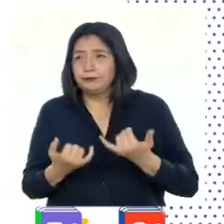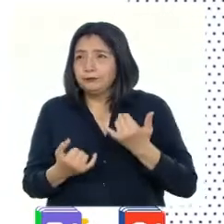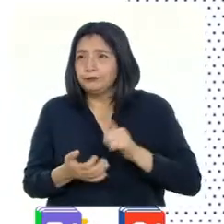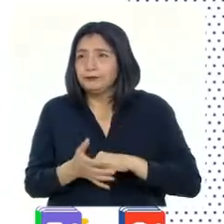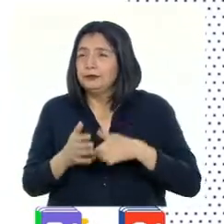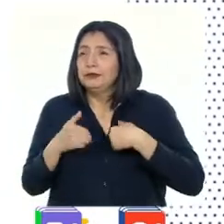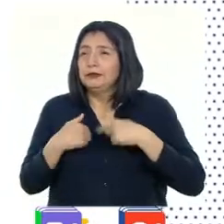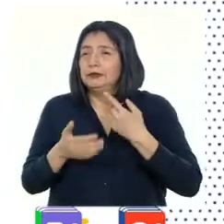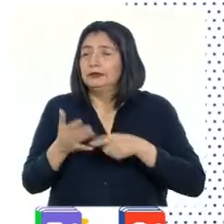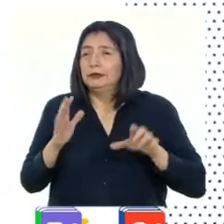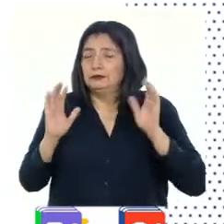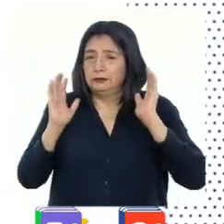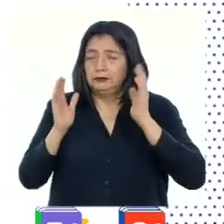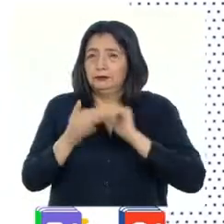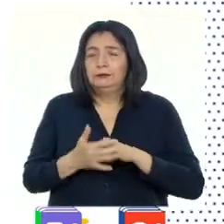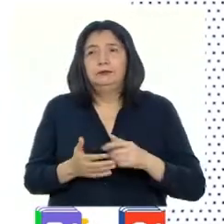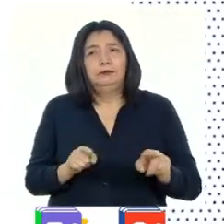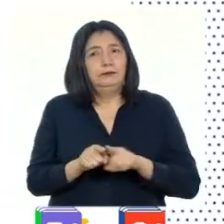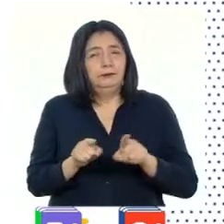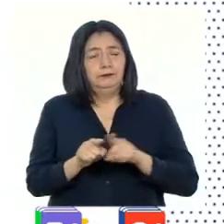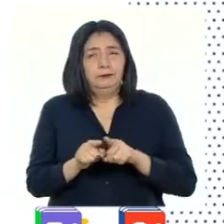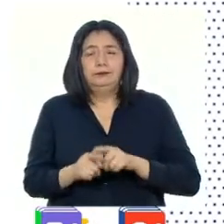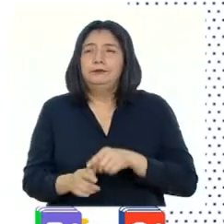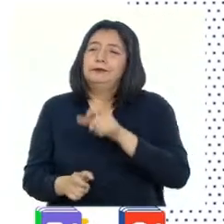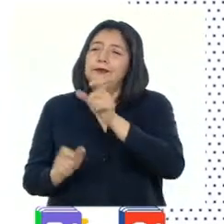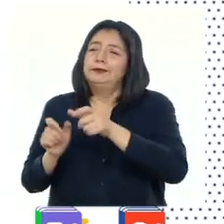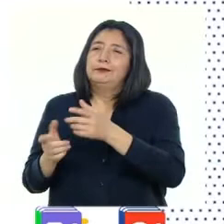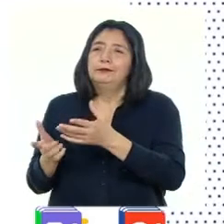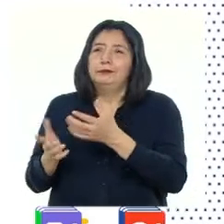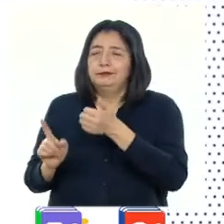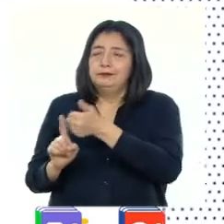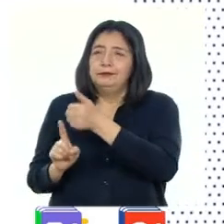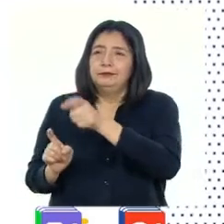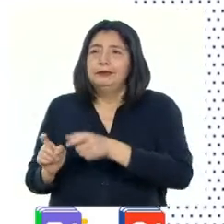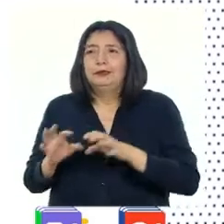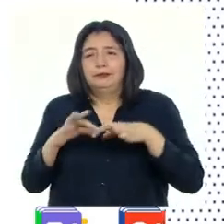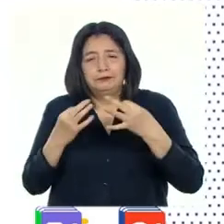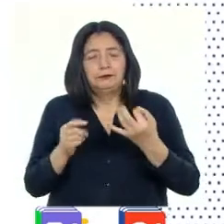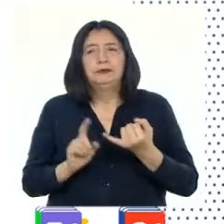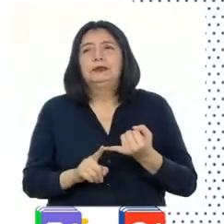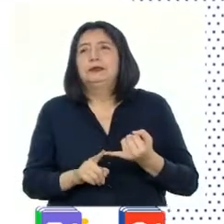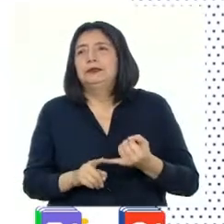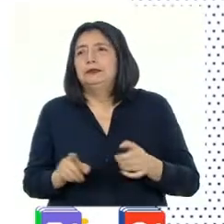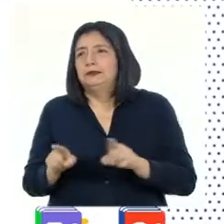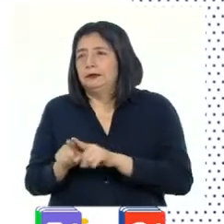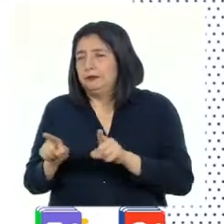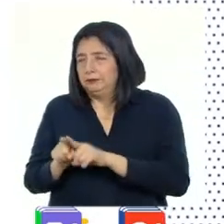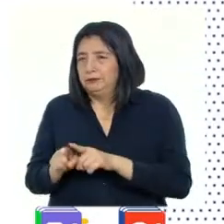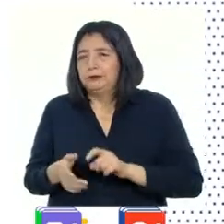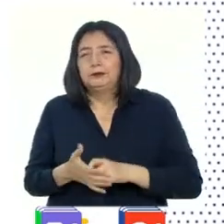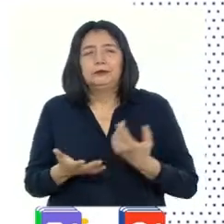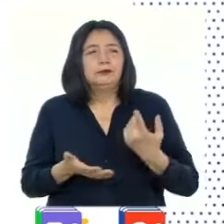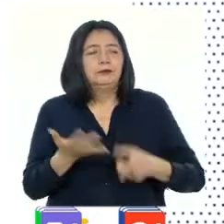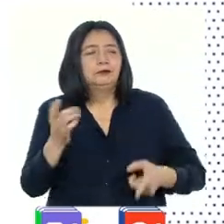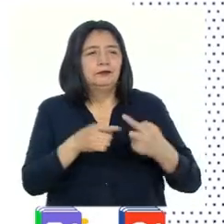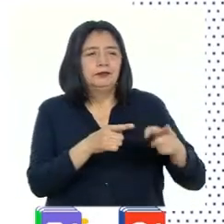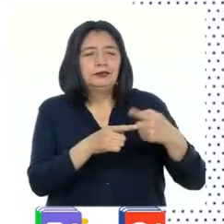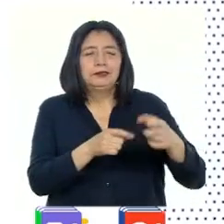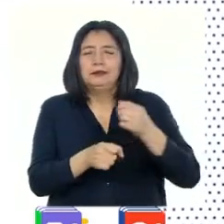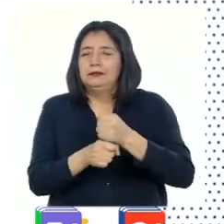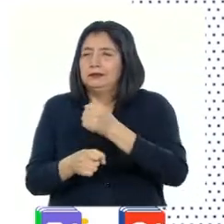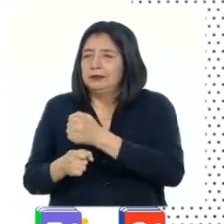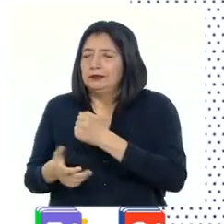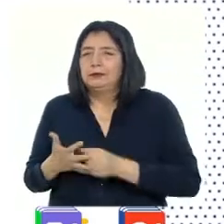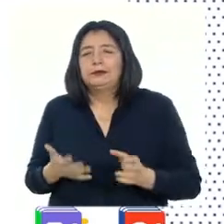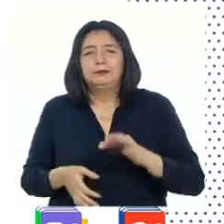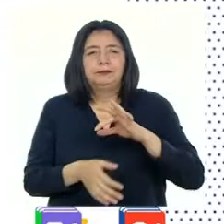estamos dedicando a hacer ya retablos más personalizados, ¿no?, que es la familia, también hacemos todos los oficios, que es los